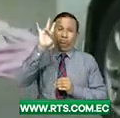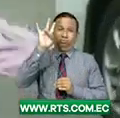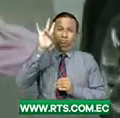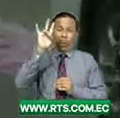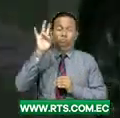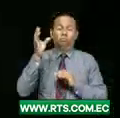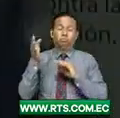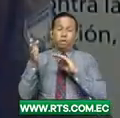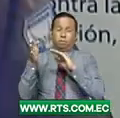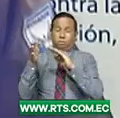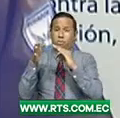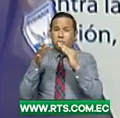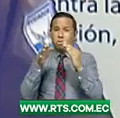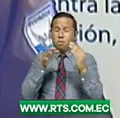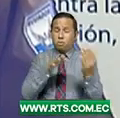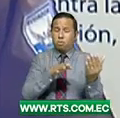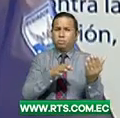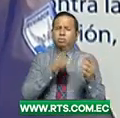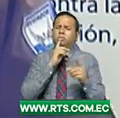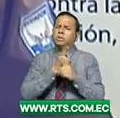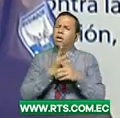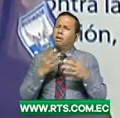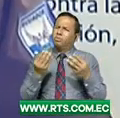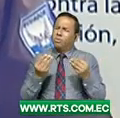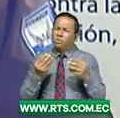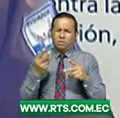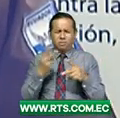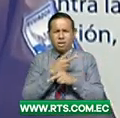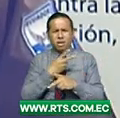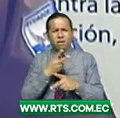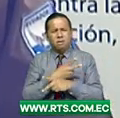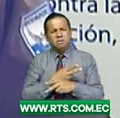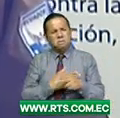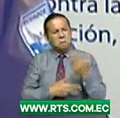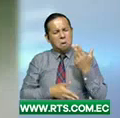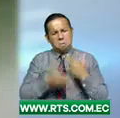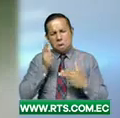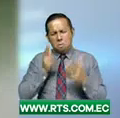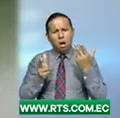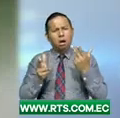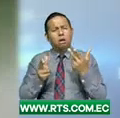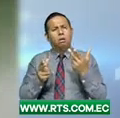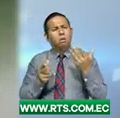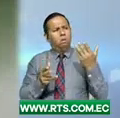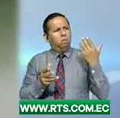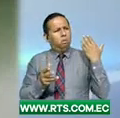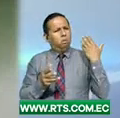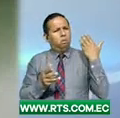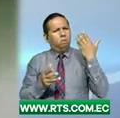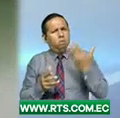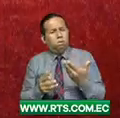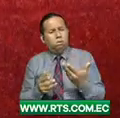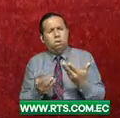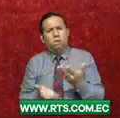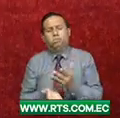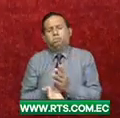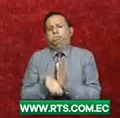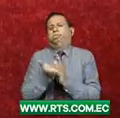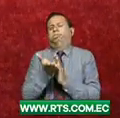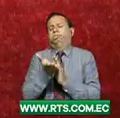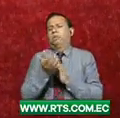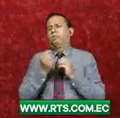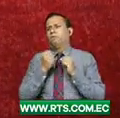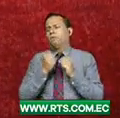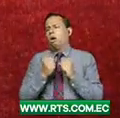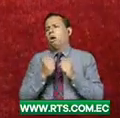a la fecha. La violencia ha sido muy marcada del un año con el nuevo año. 68 muertes violentas que son registradas